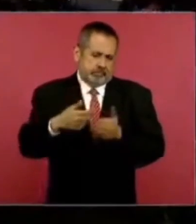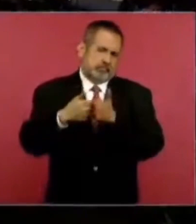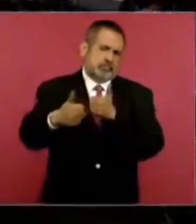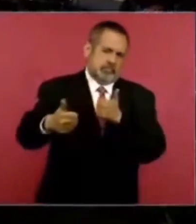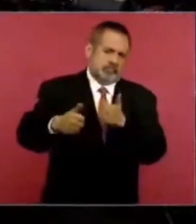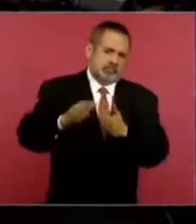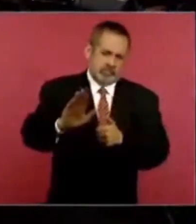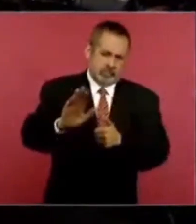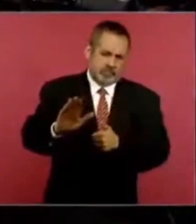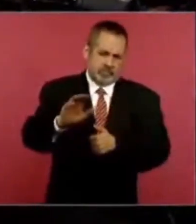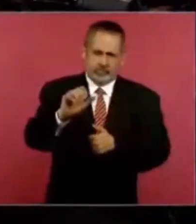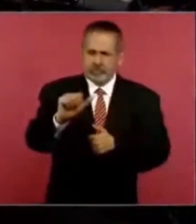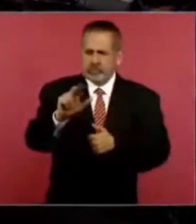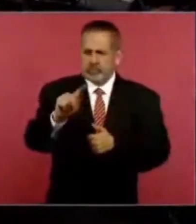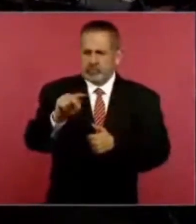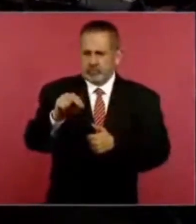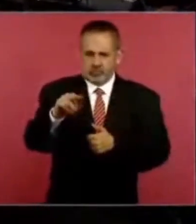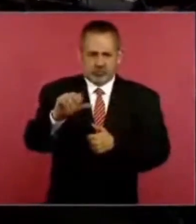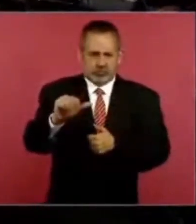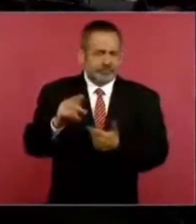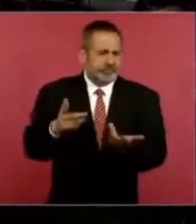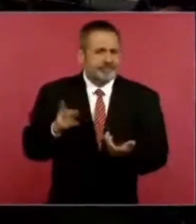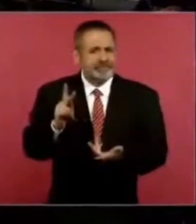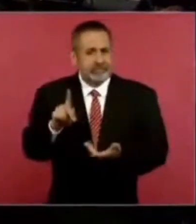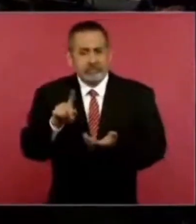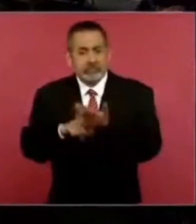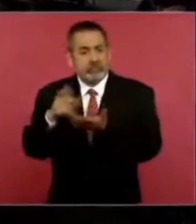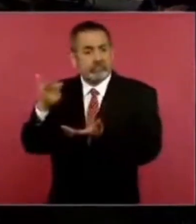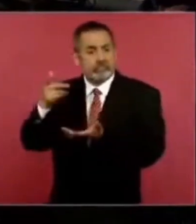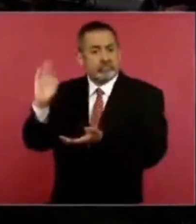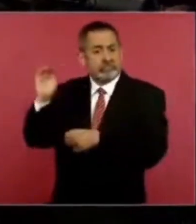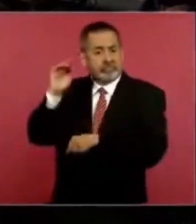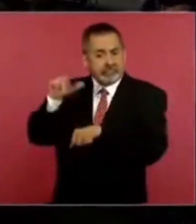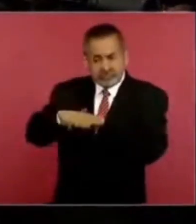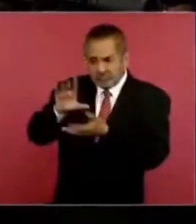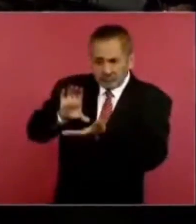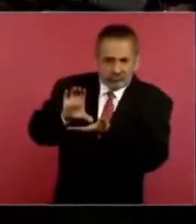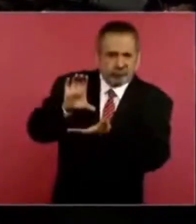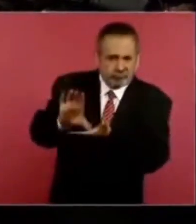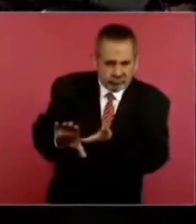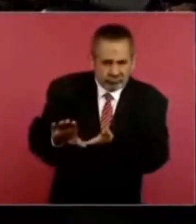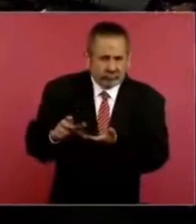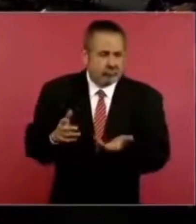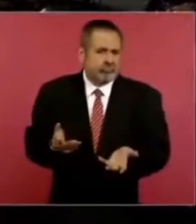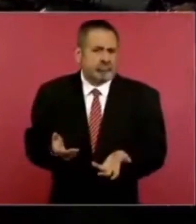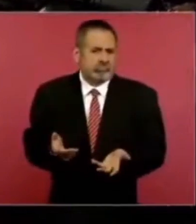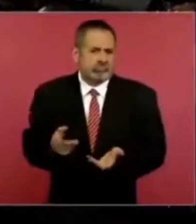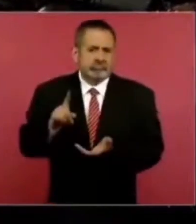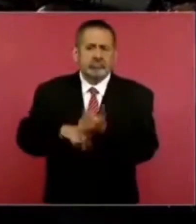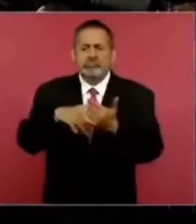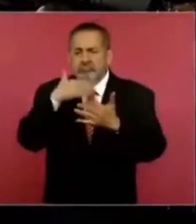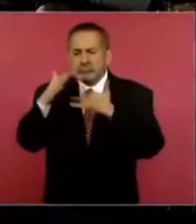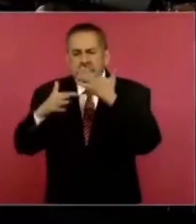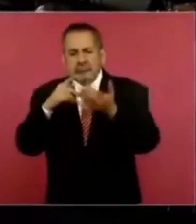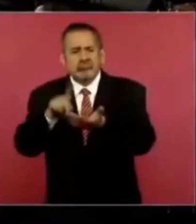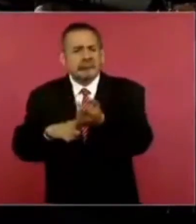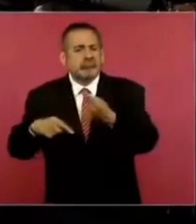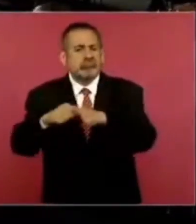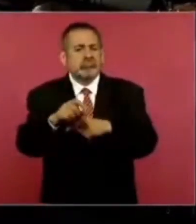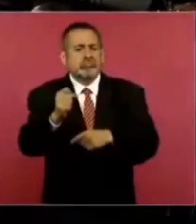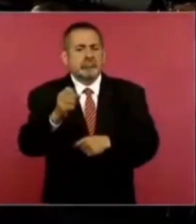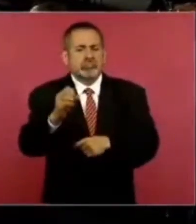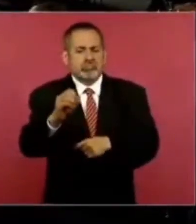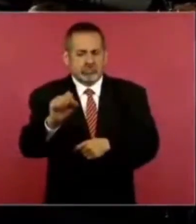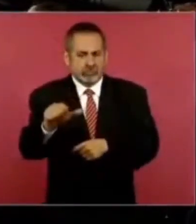independiente que tiene la universidad. Sí. Pero sin embargo recibe recursos del Estado. Sí. Y es una verdadera corrupción de Sosa.